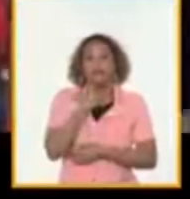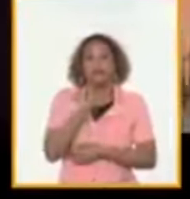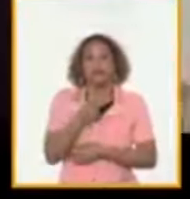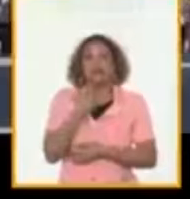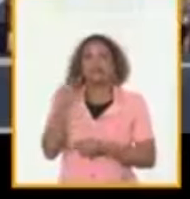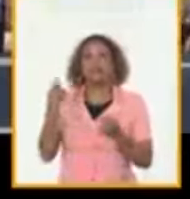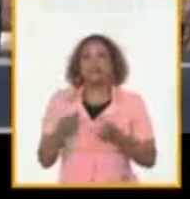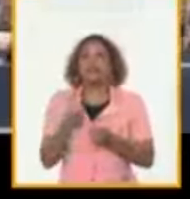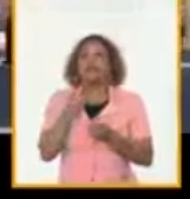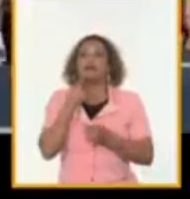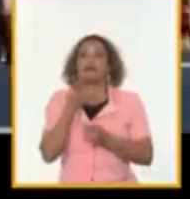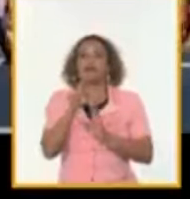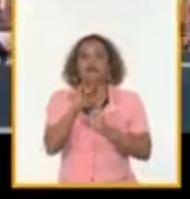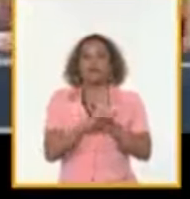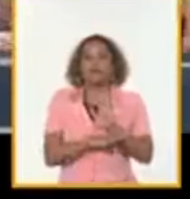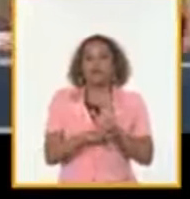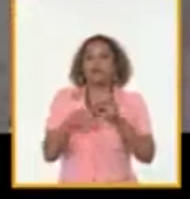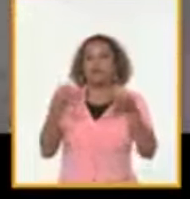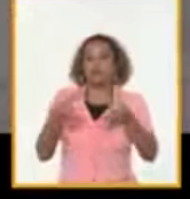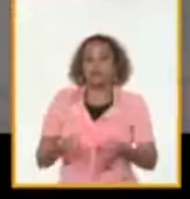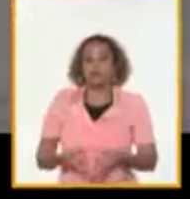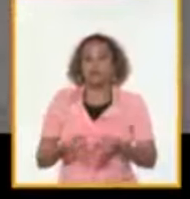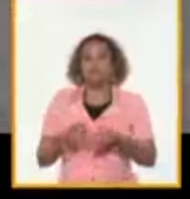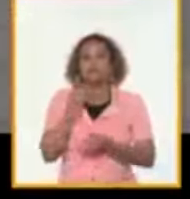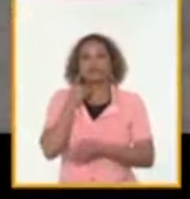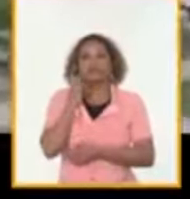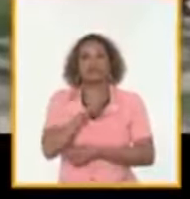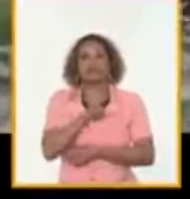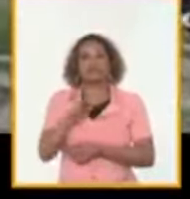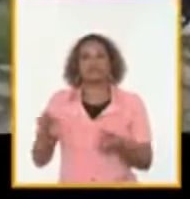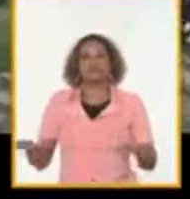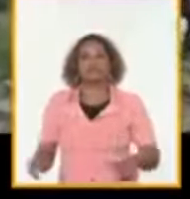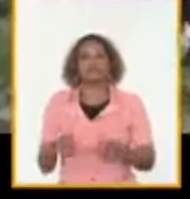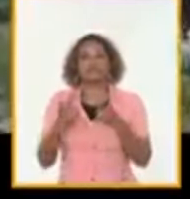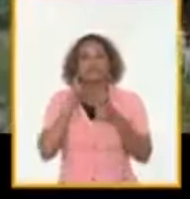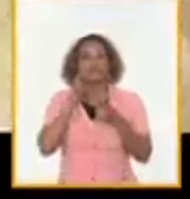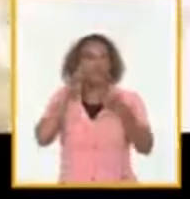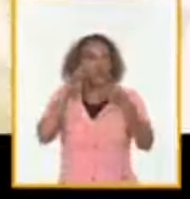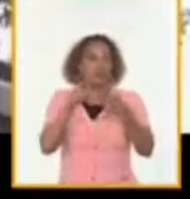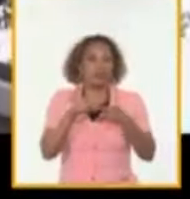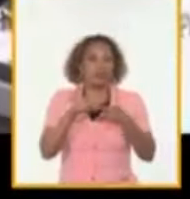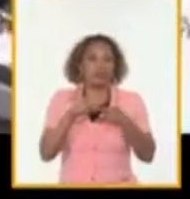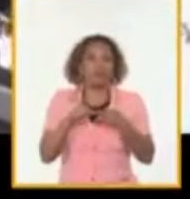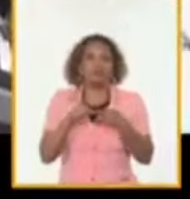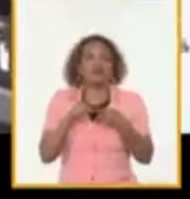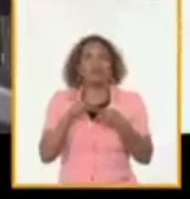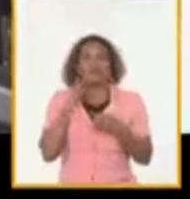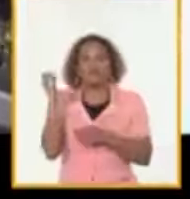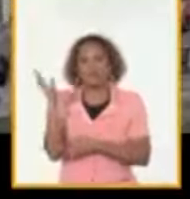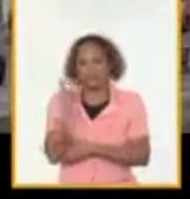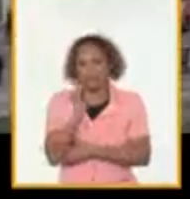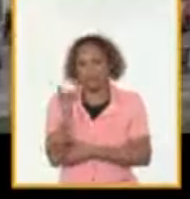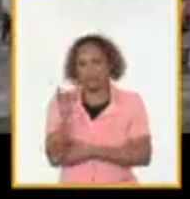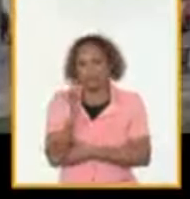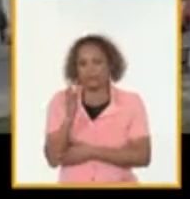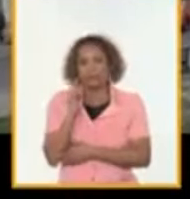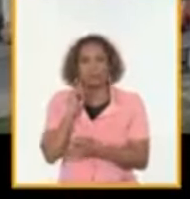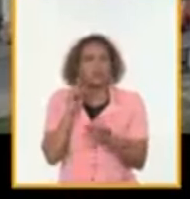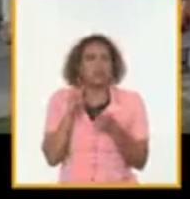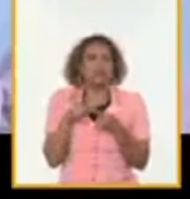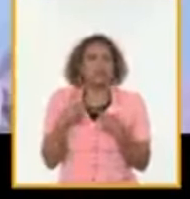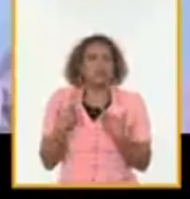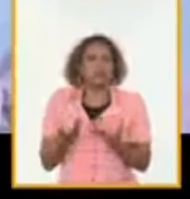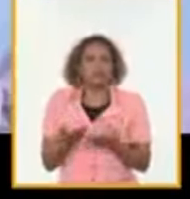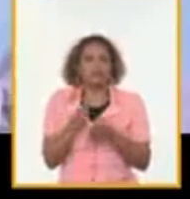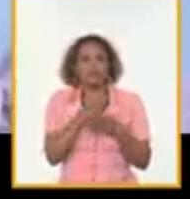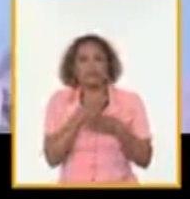programas que nosotros estábamos definiendo buscando también poder cumplir todos los objetivos para para estos festejos que los objetivos no son más que